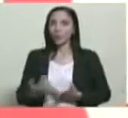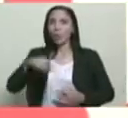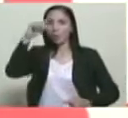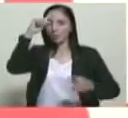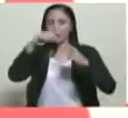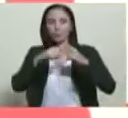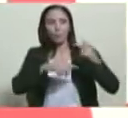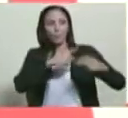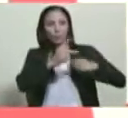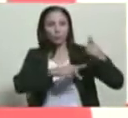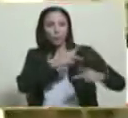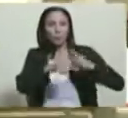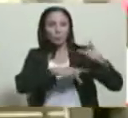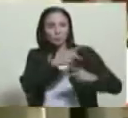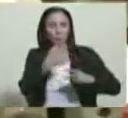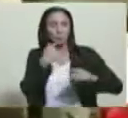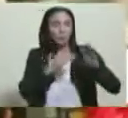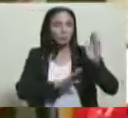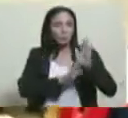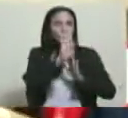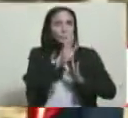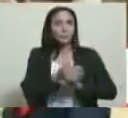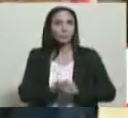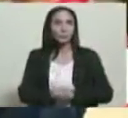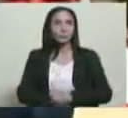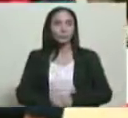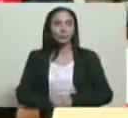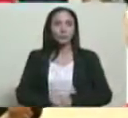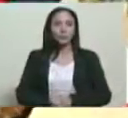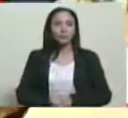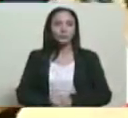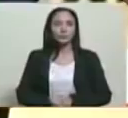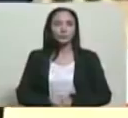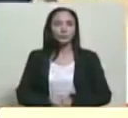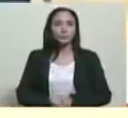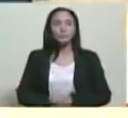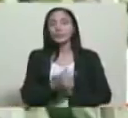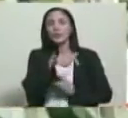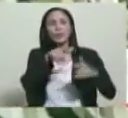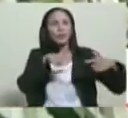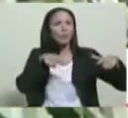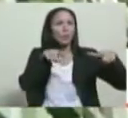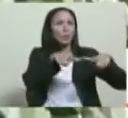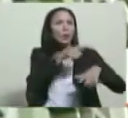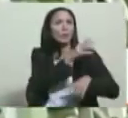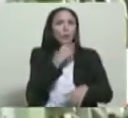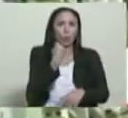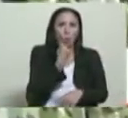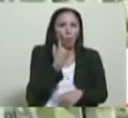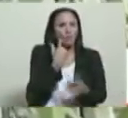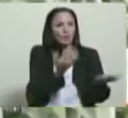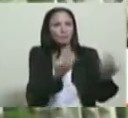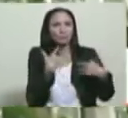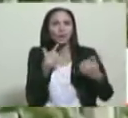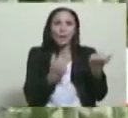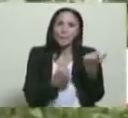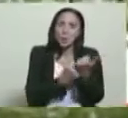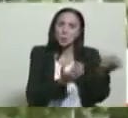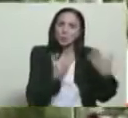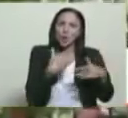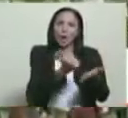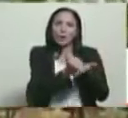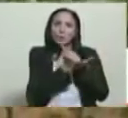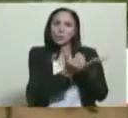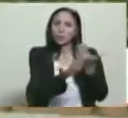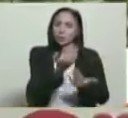juventud que quiere emprender. Y acá desde Ciudad Lebrún nos encontramos con jóvenes que van a ser beneficiados de un local